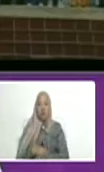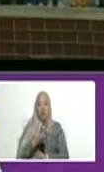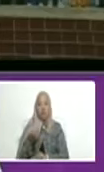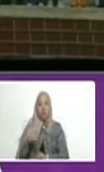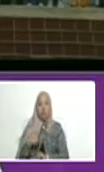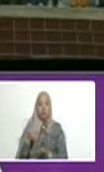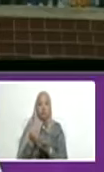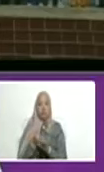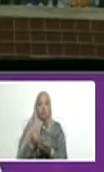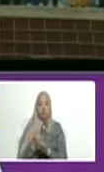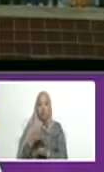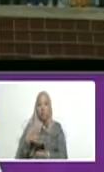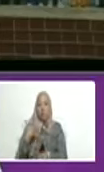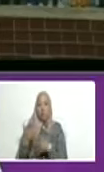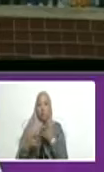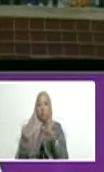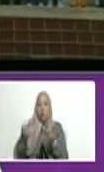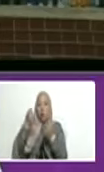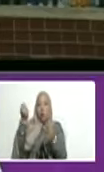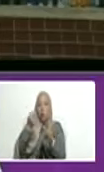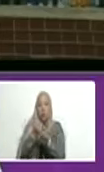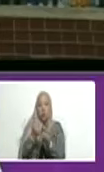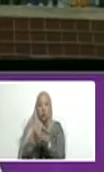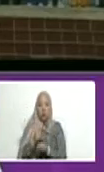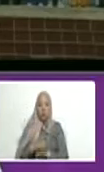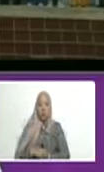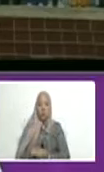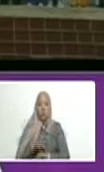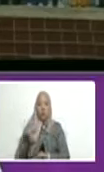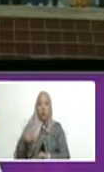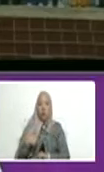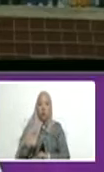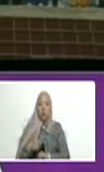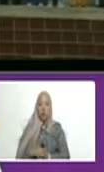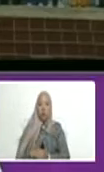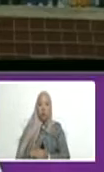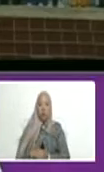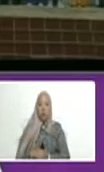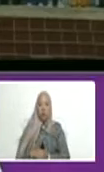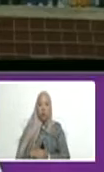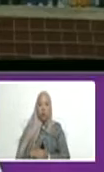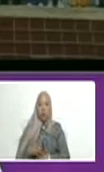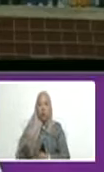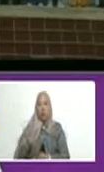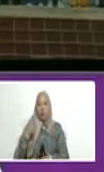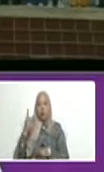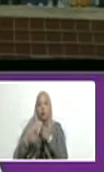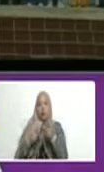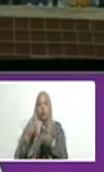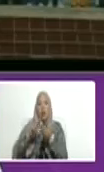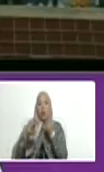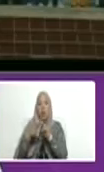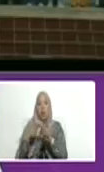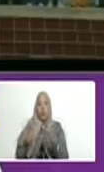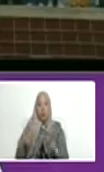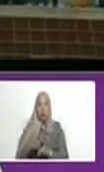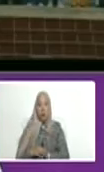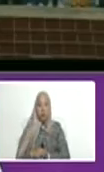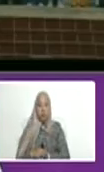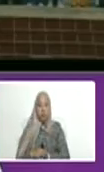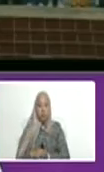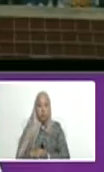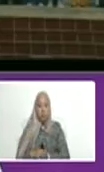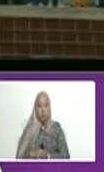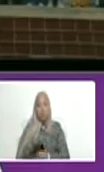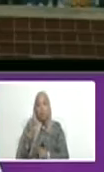nosotros somos, podemos decir una consigna. Nosotros somos la garantía de la paz. Y